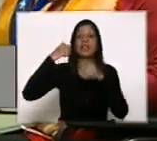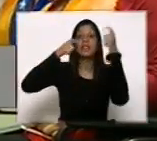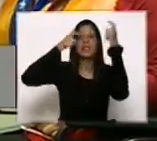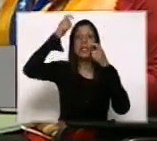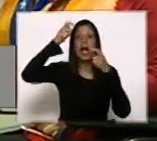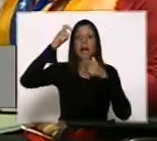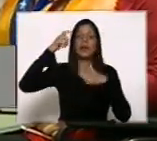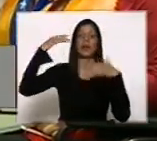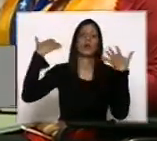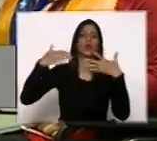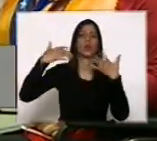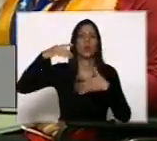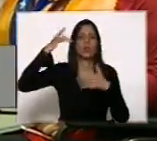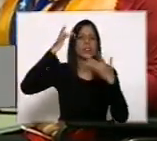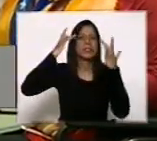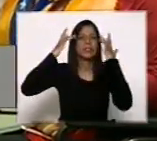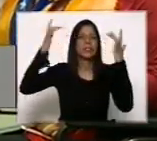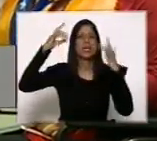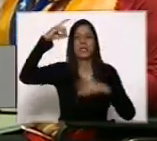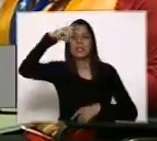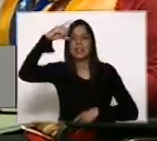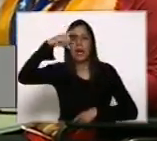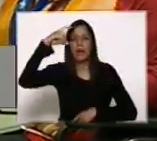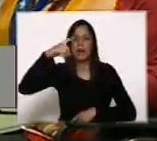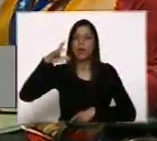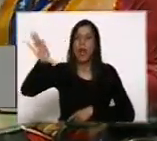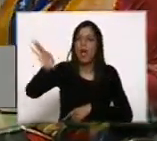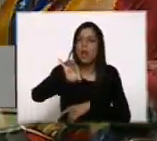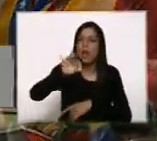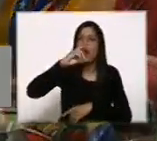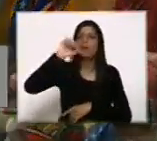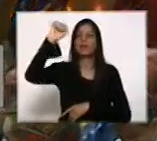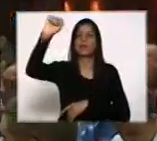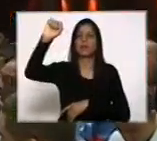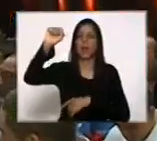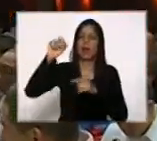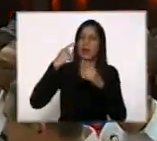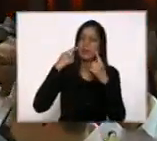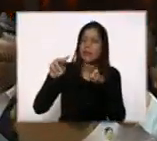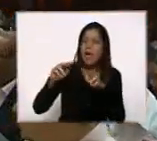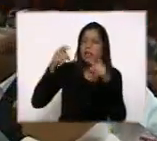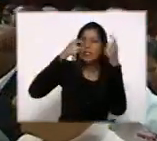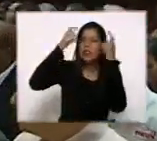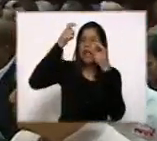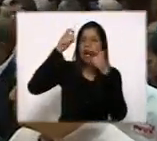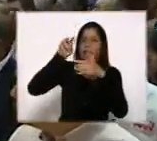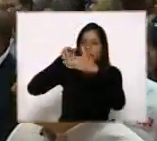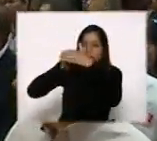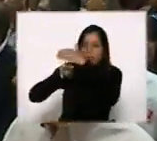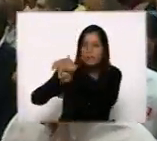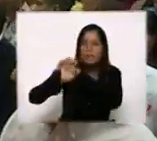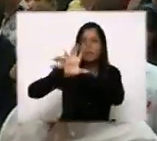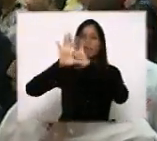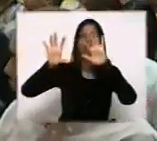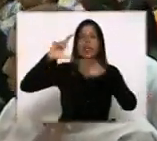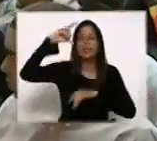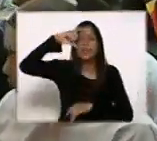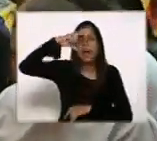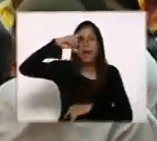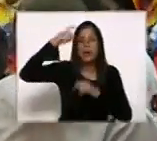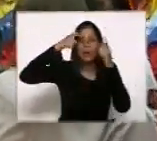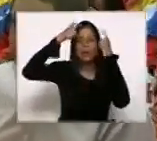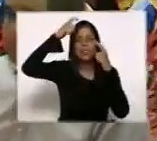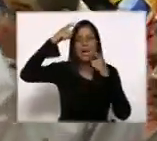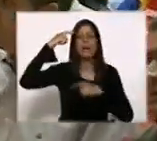usted como presidente? No nos arrepentimos, lo vemos. ¿Qué visión, qué sabiduría la que